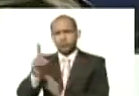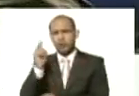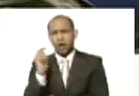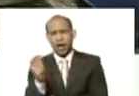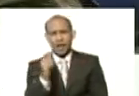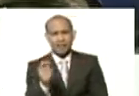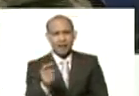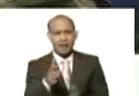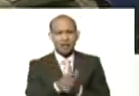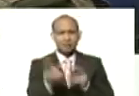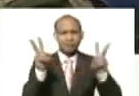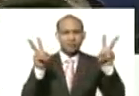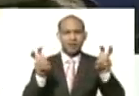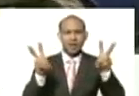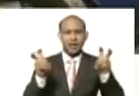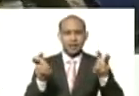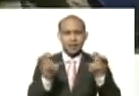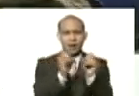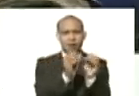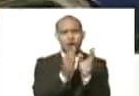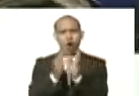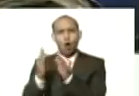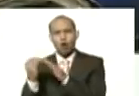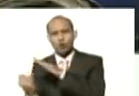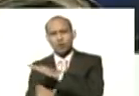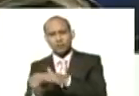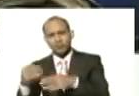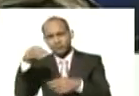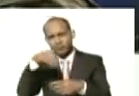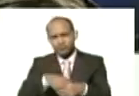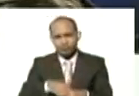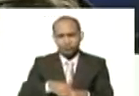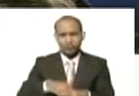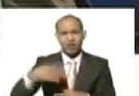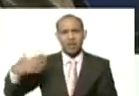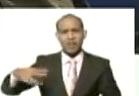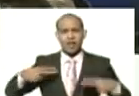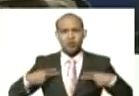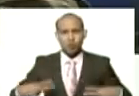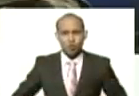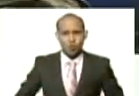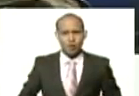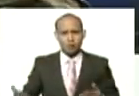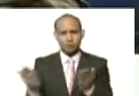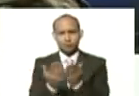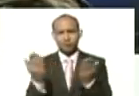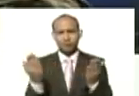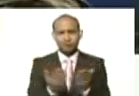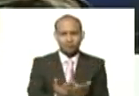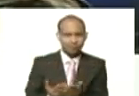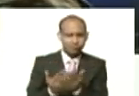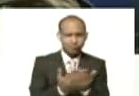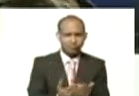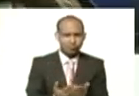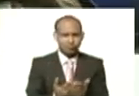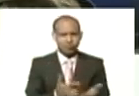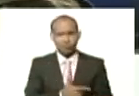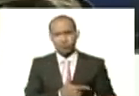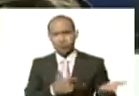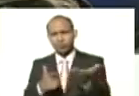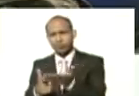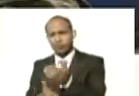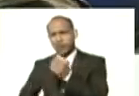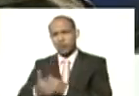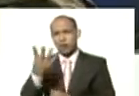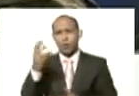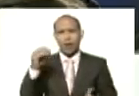que se refiere a el orden interno, al cumplimiento de los derechos humanos. Capturamos más de 41 armas de fuego en manos de